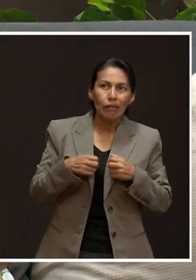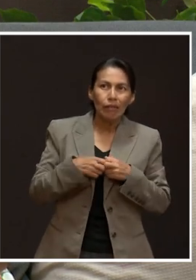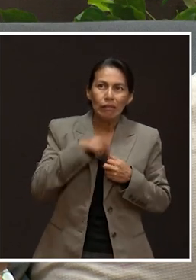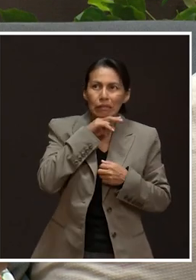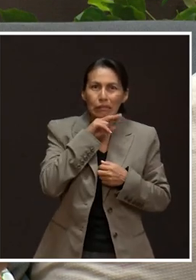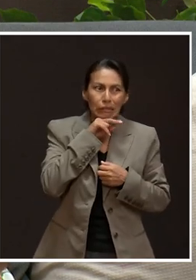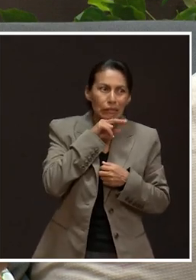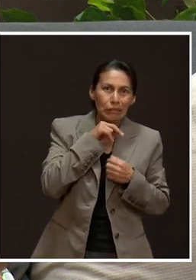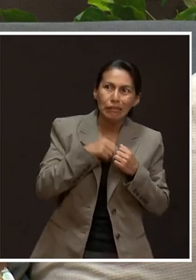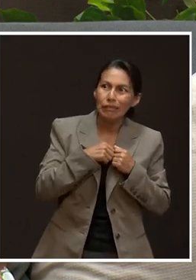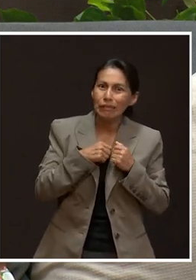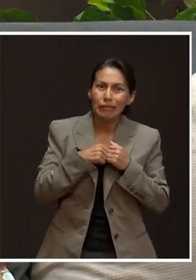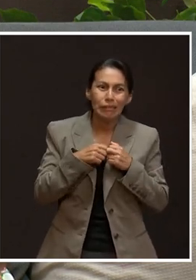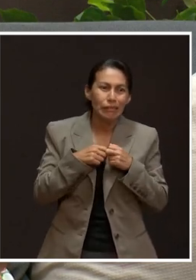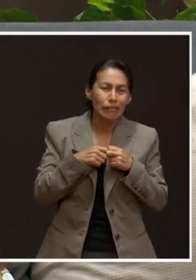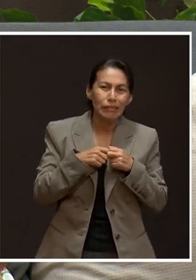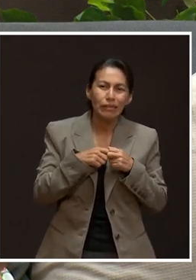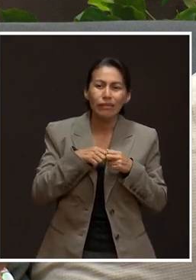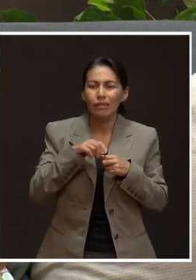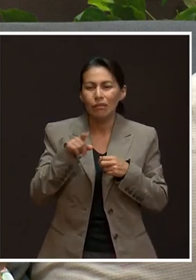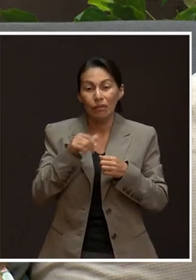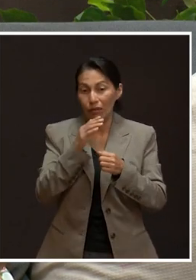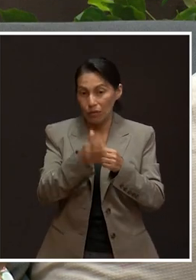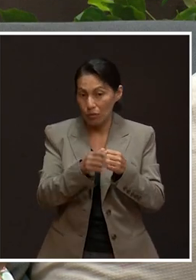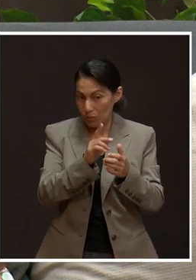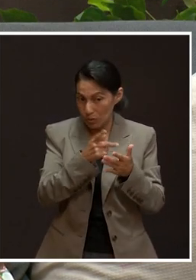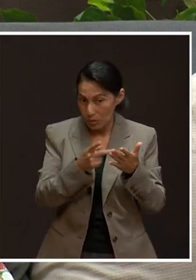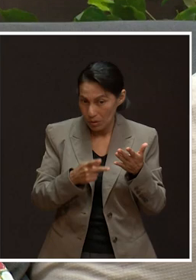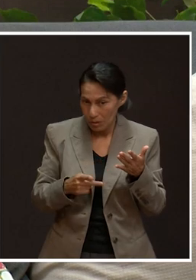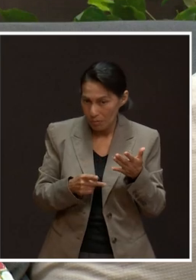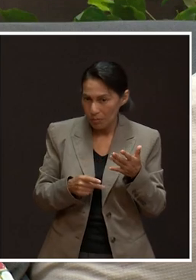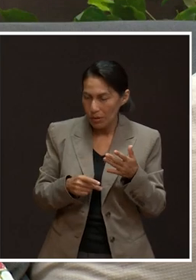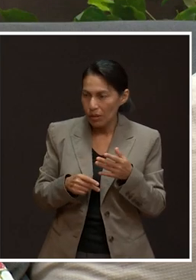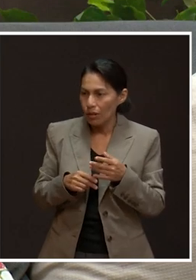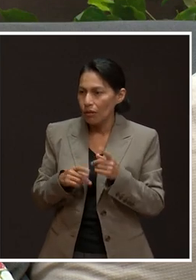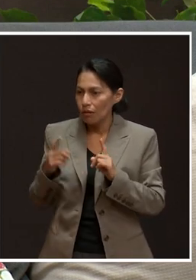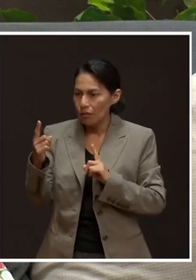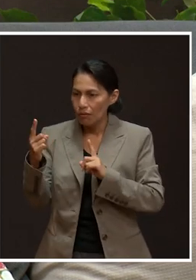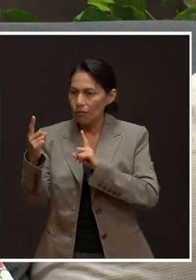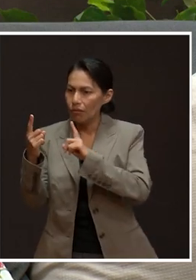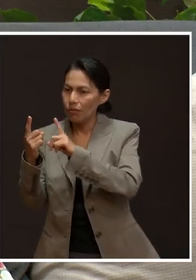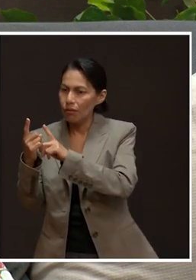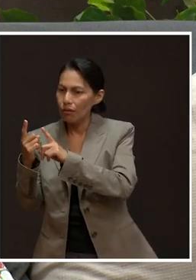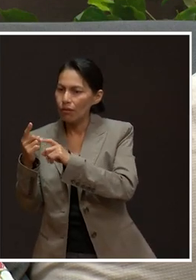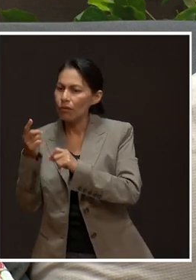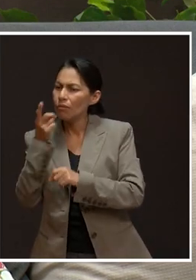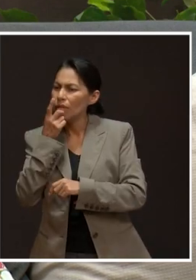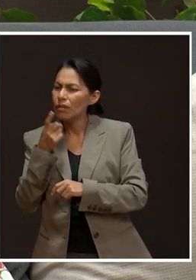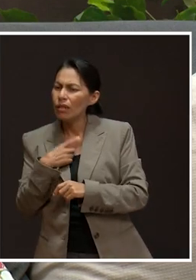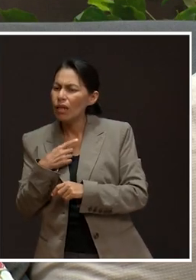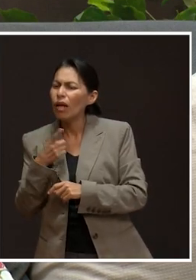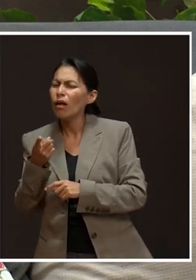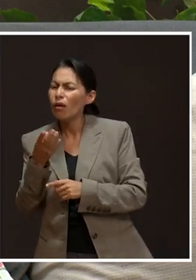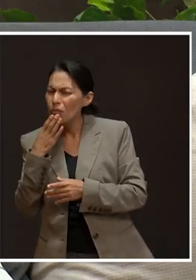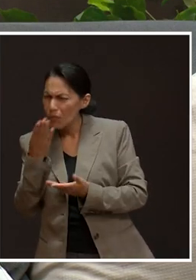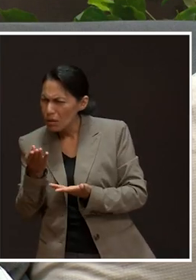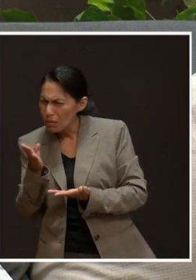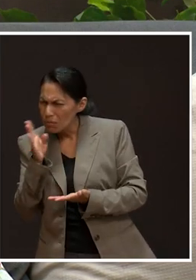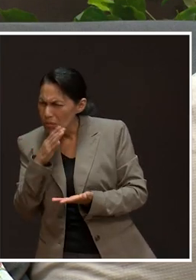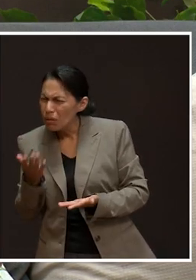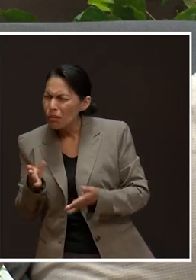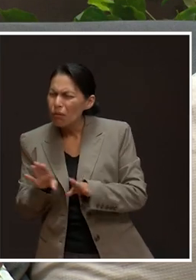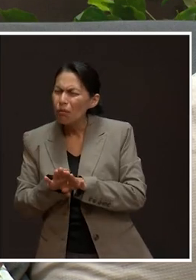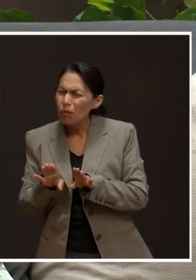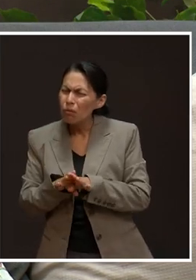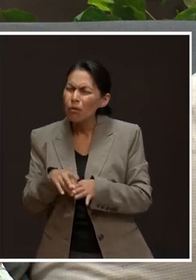de que finalizó la vespertina, y me dijo, a ver, hija, ¿y cómo estás? ¿Cómo está tu